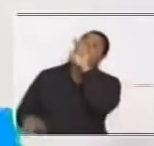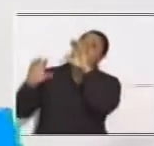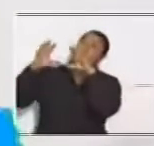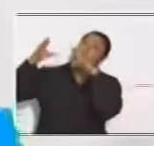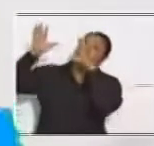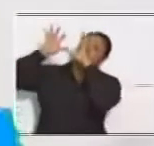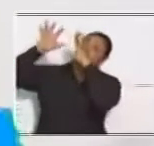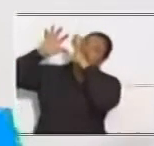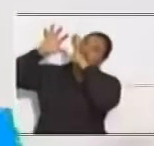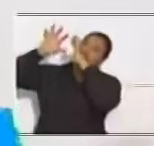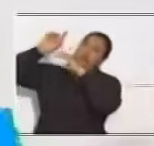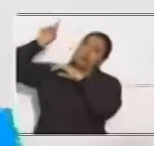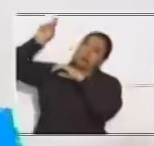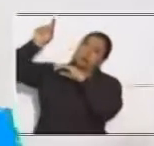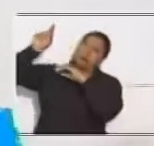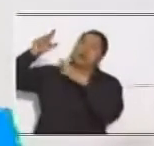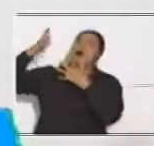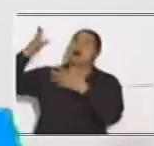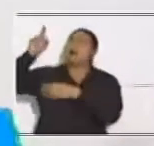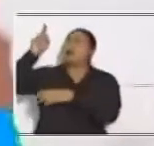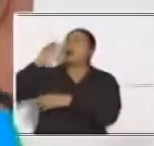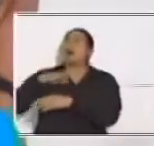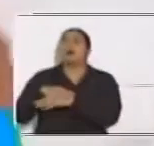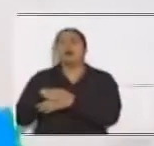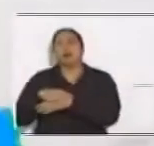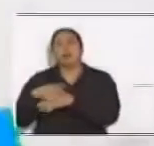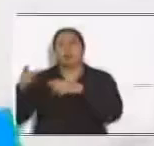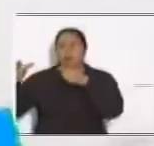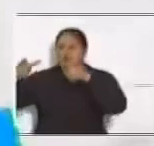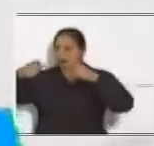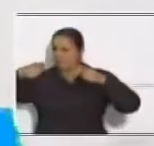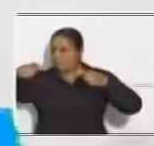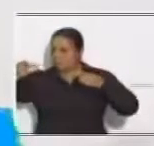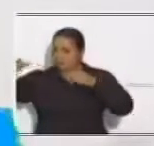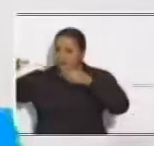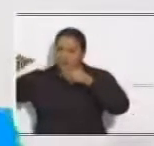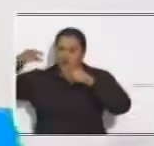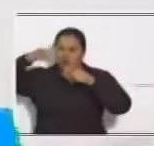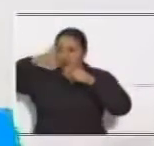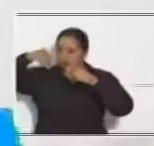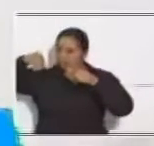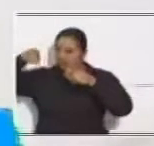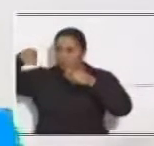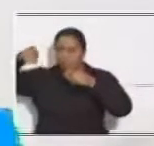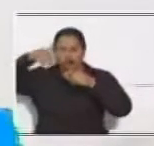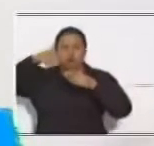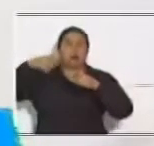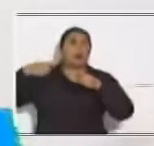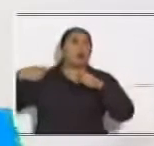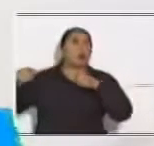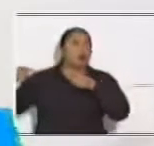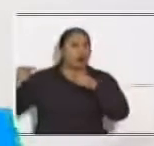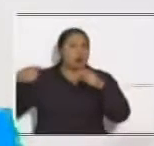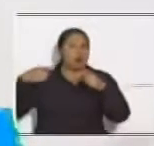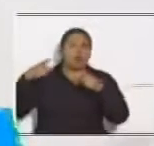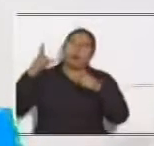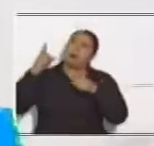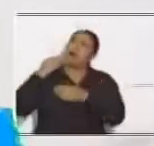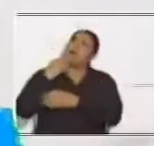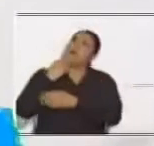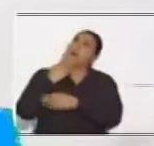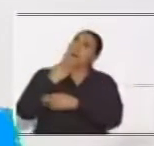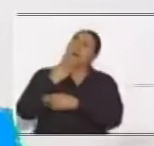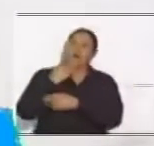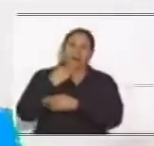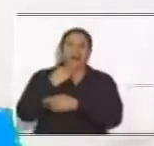ese tiempo eran Neptuno, Venus y Júpiter. Y le llamaban el triángulo